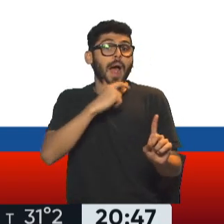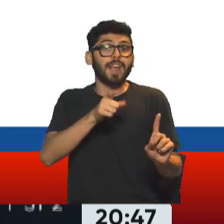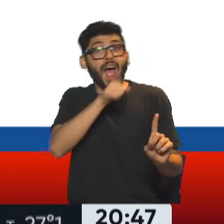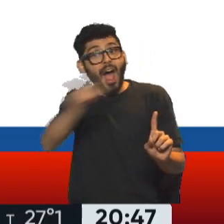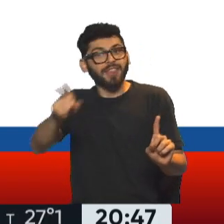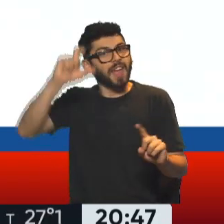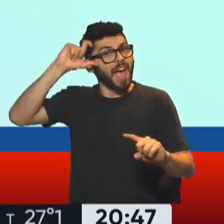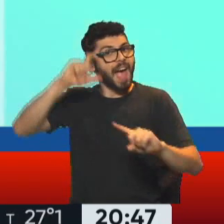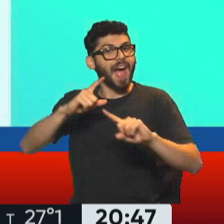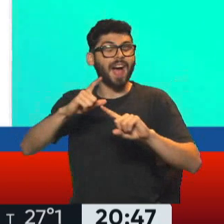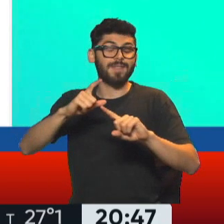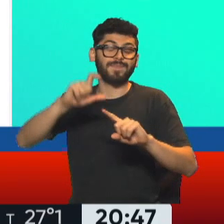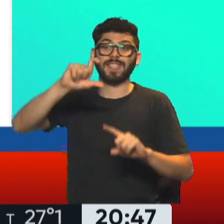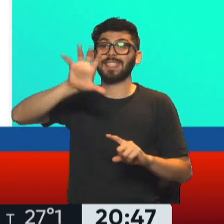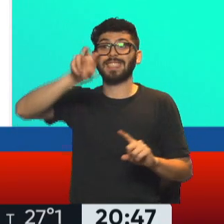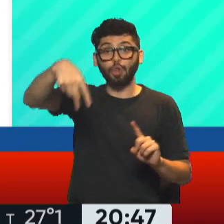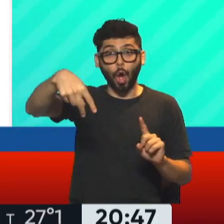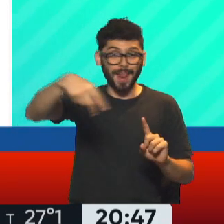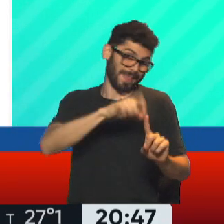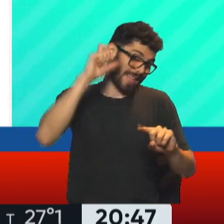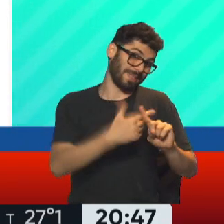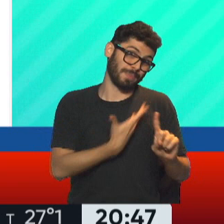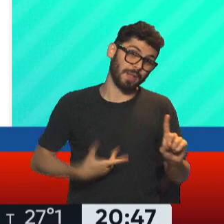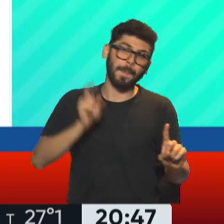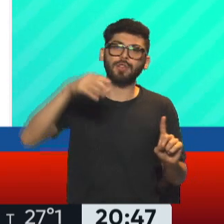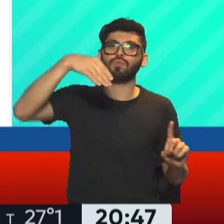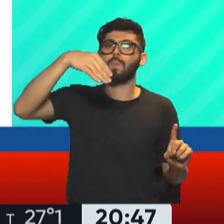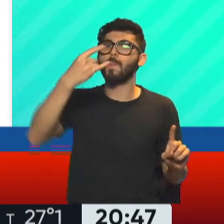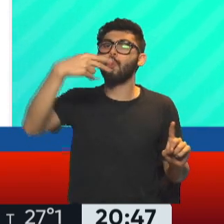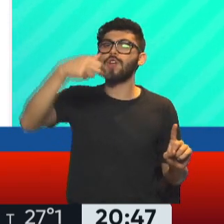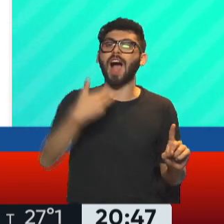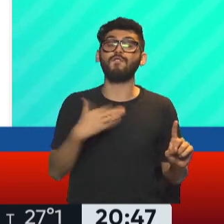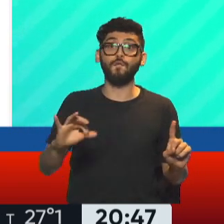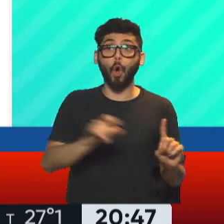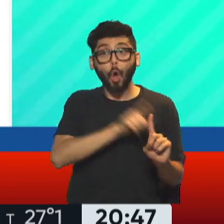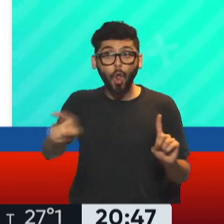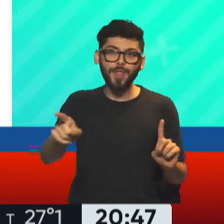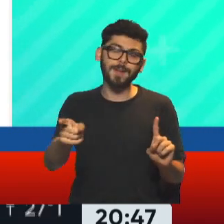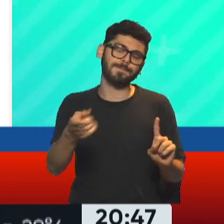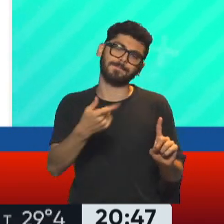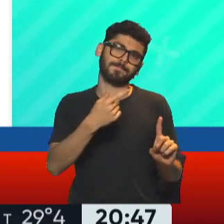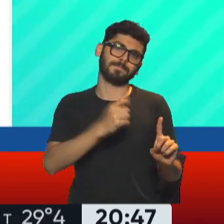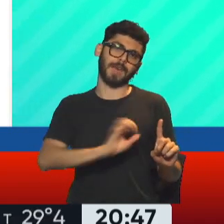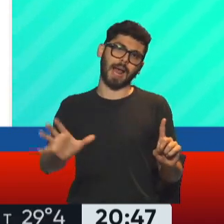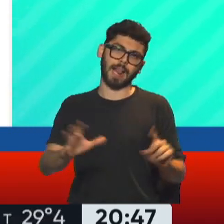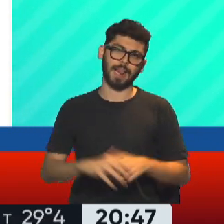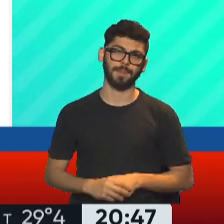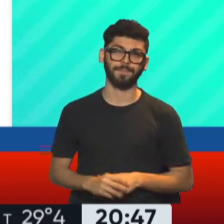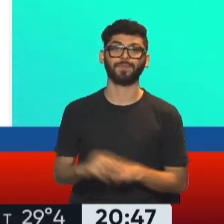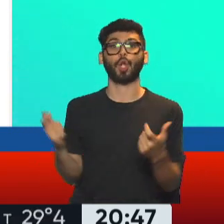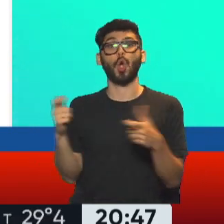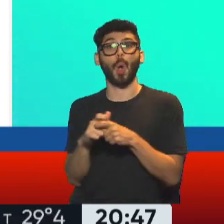a C5N y a Nicolás Munafó, la portavoz del gobierno. Vemos allí la comisión interna